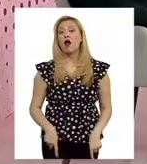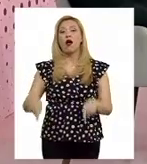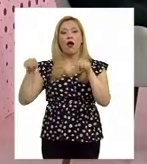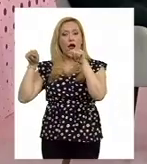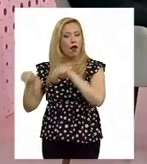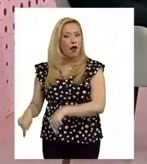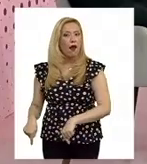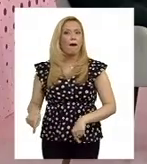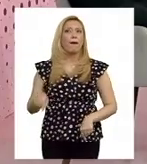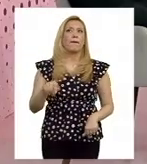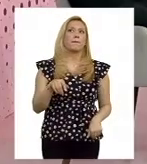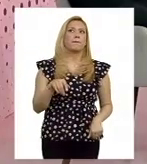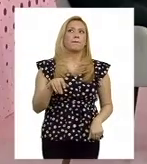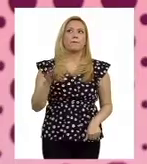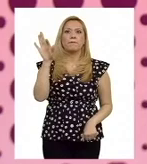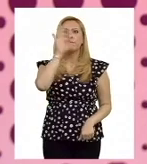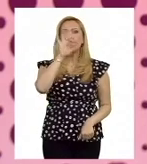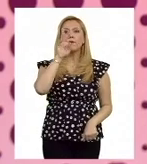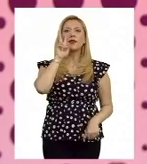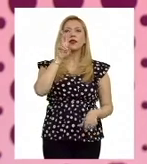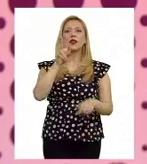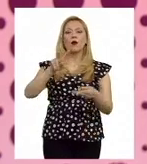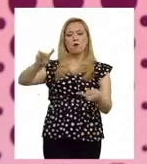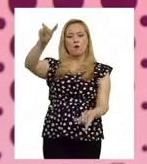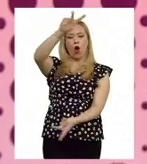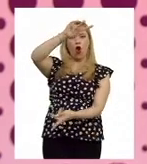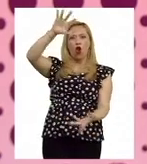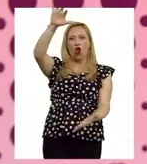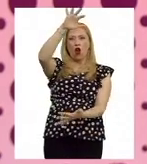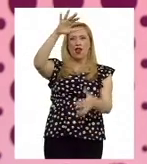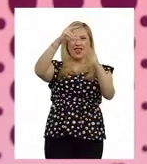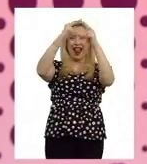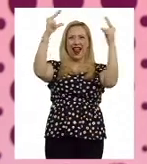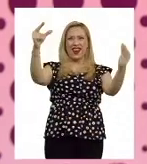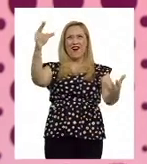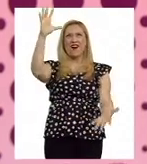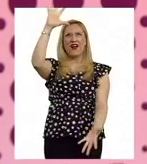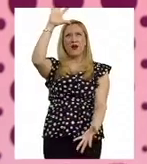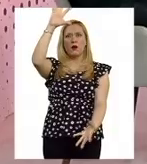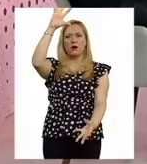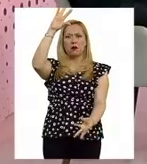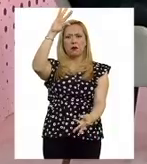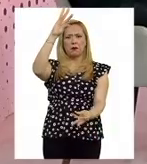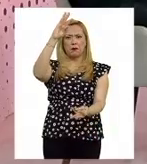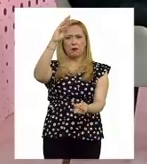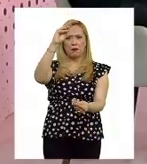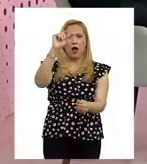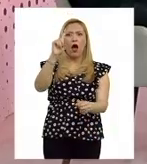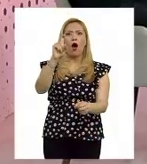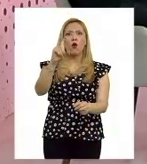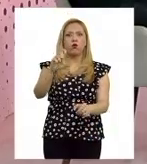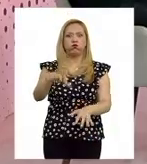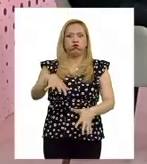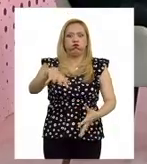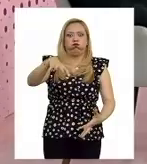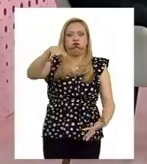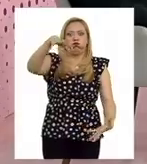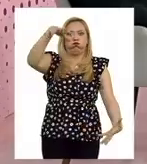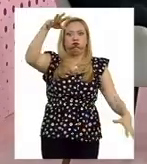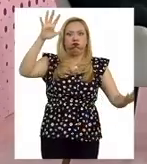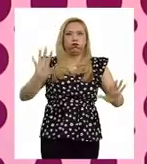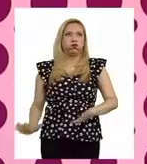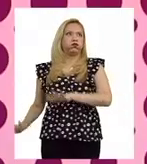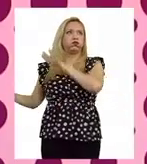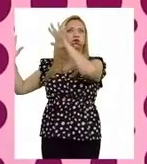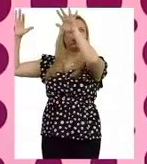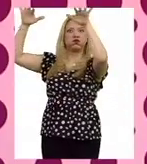a haber, si el deshielo de los polos se logra, se concreta, va a haber un aumento de